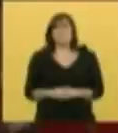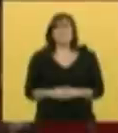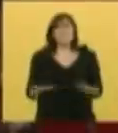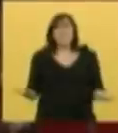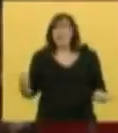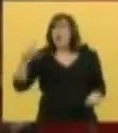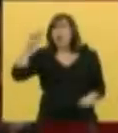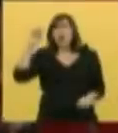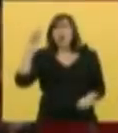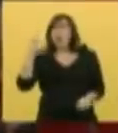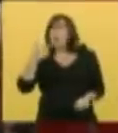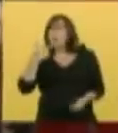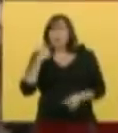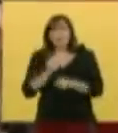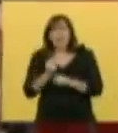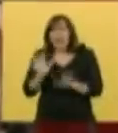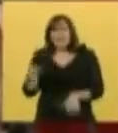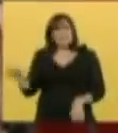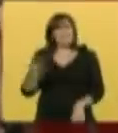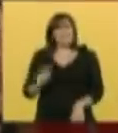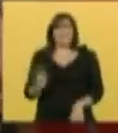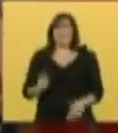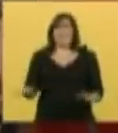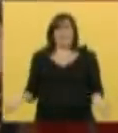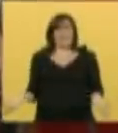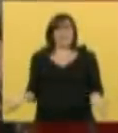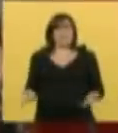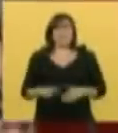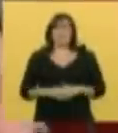¿Cómo no hacía esas cosas? Dios mío.